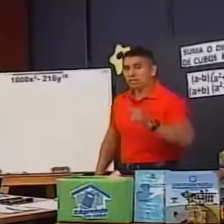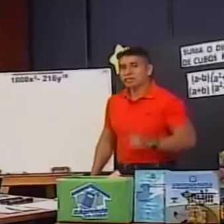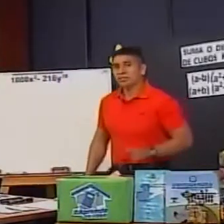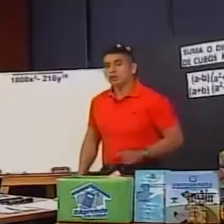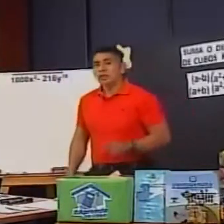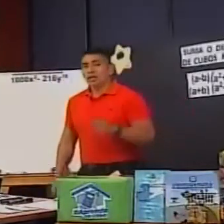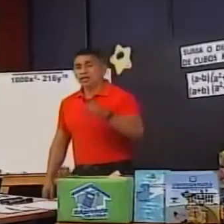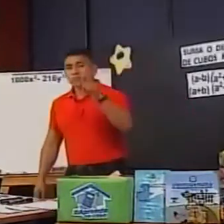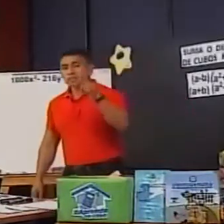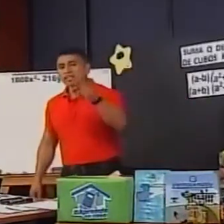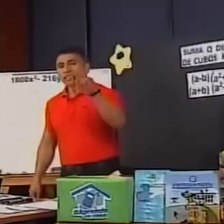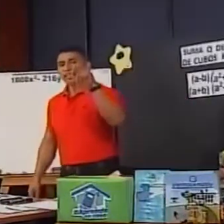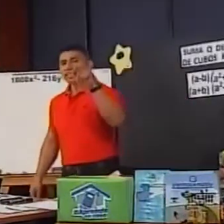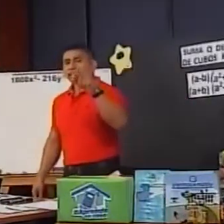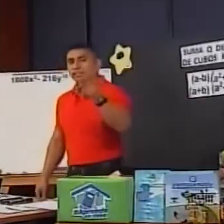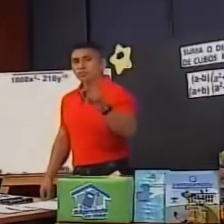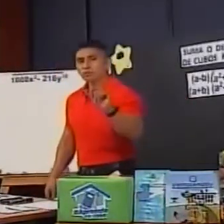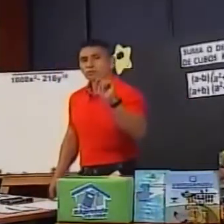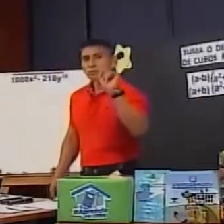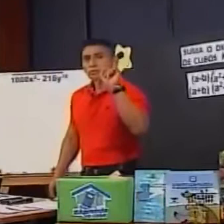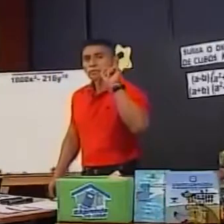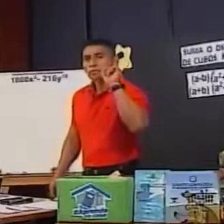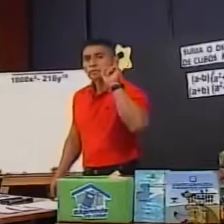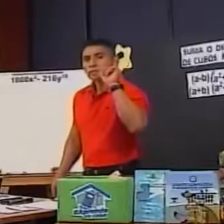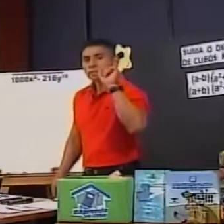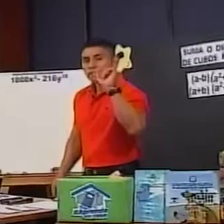fue inventado en